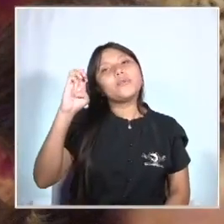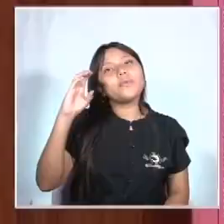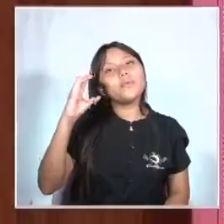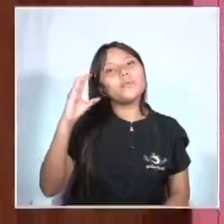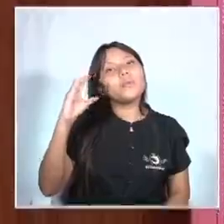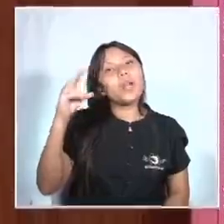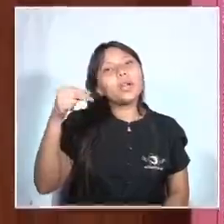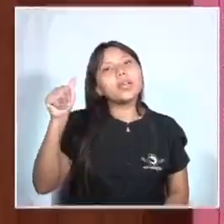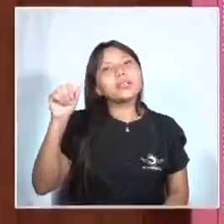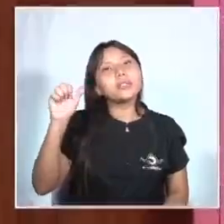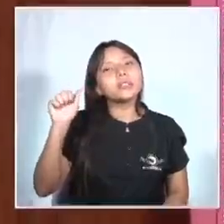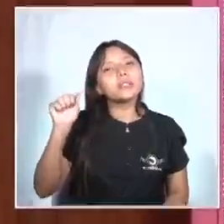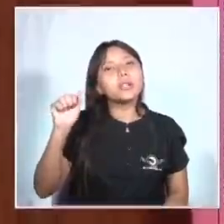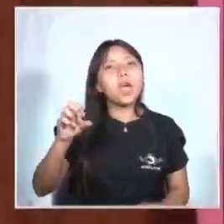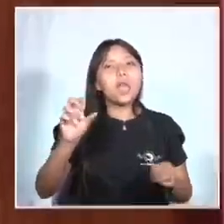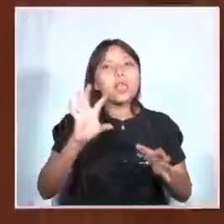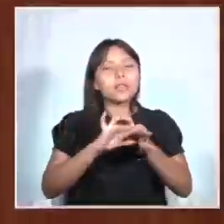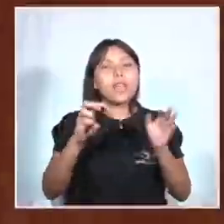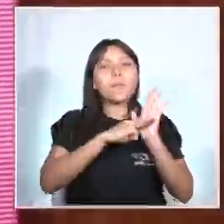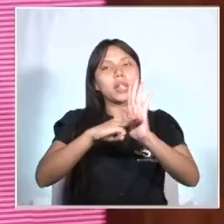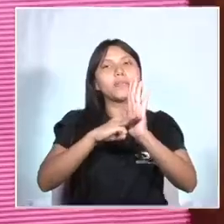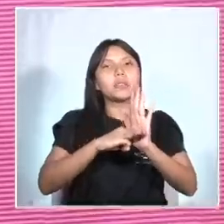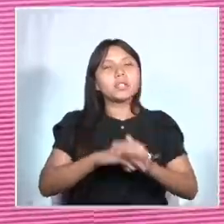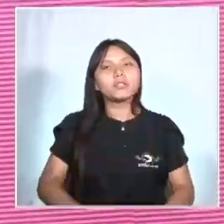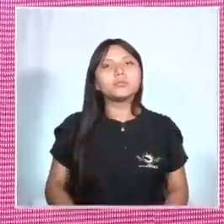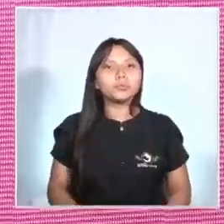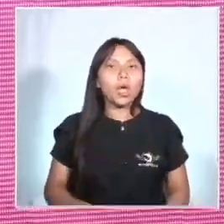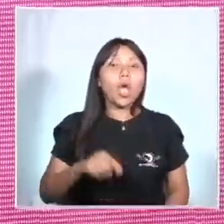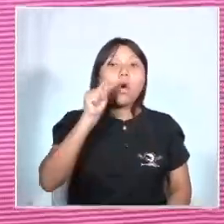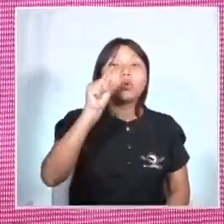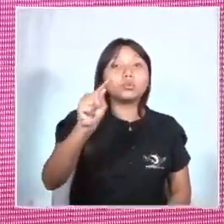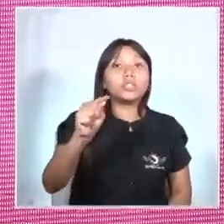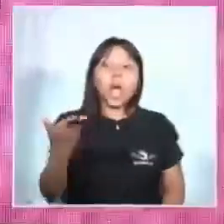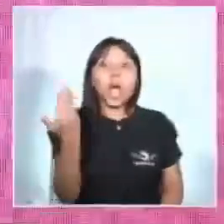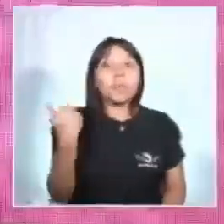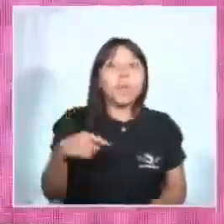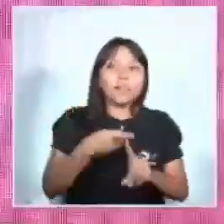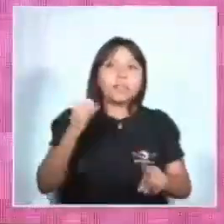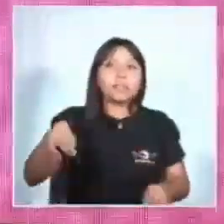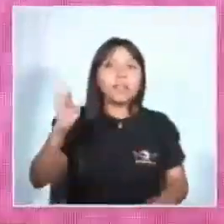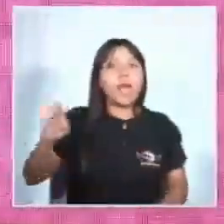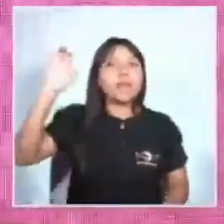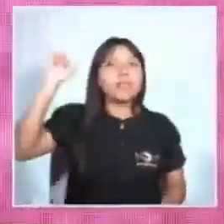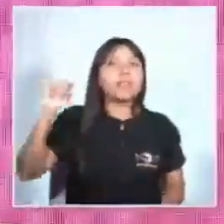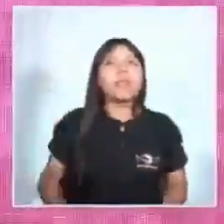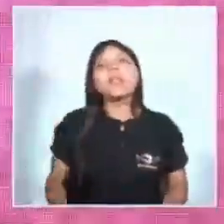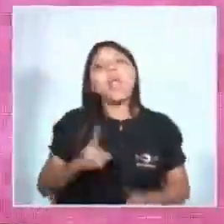Usted ahí no empezó a vivir, usted ya existía desde la eternidad. Pero lo enviaron en una